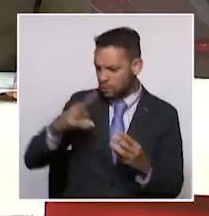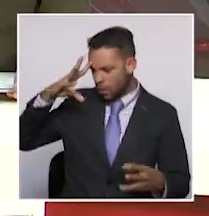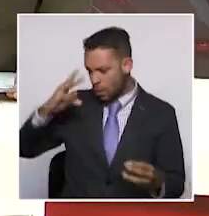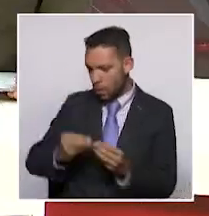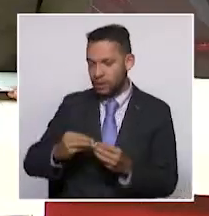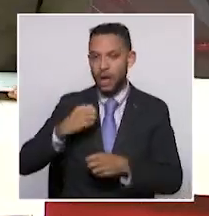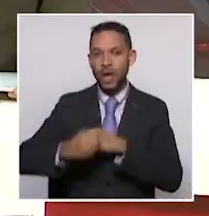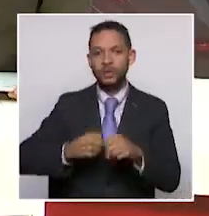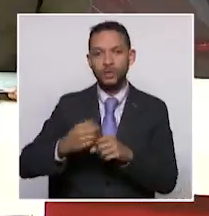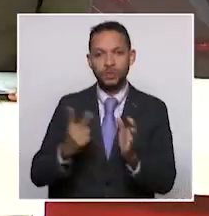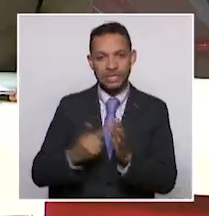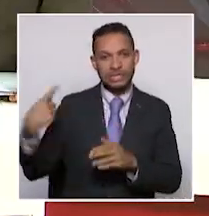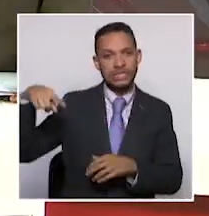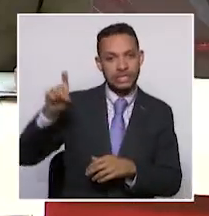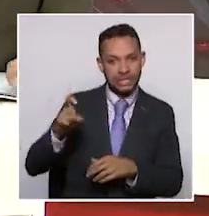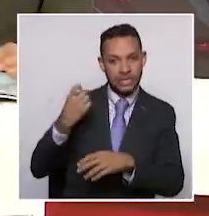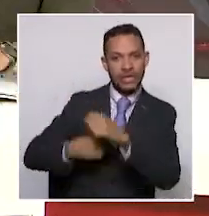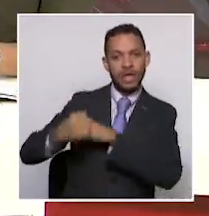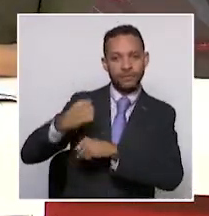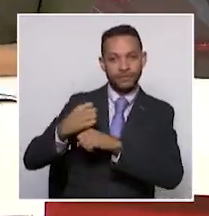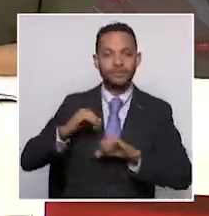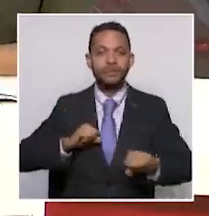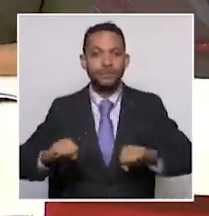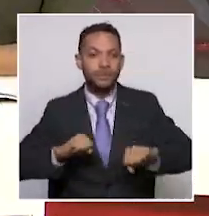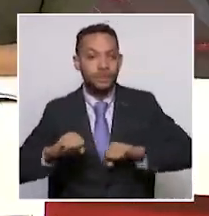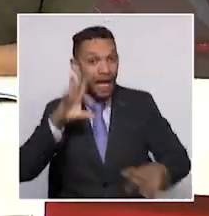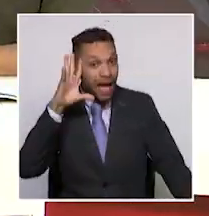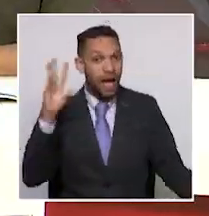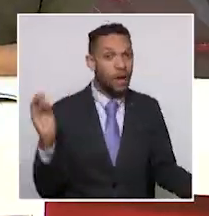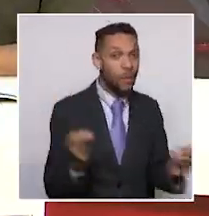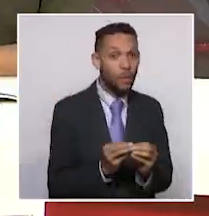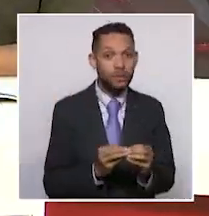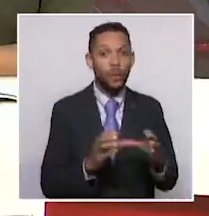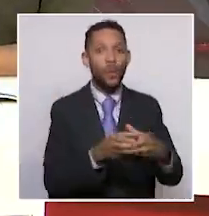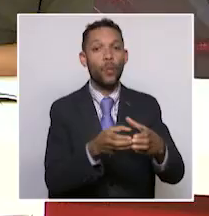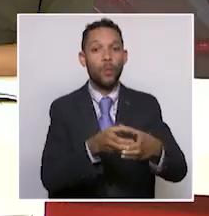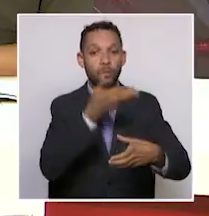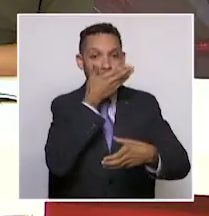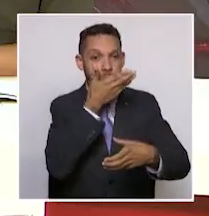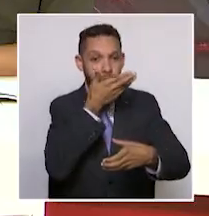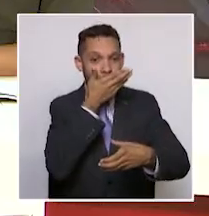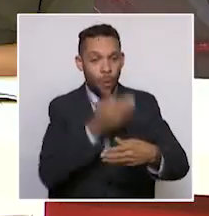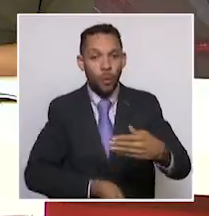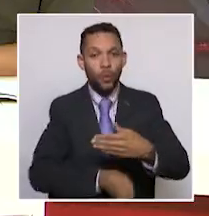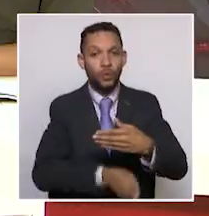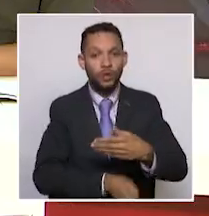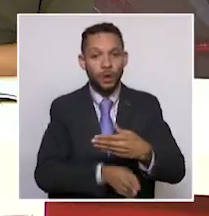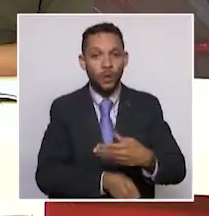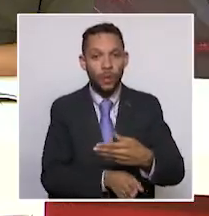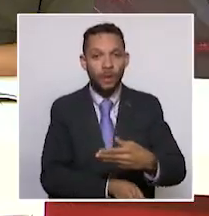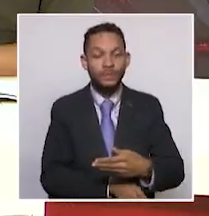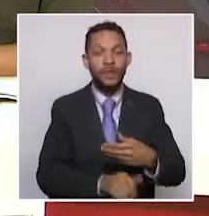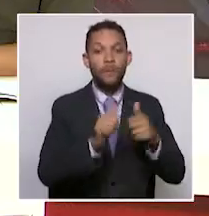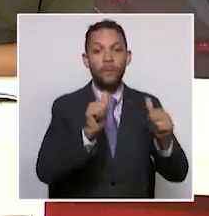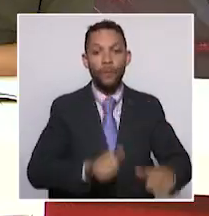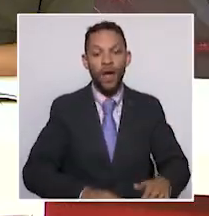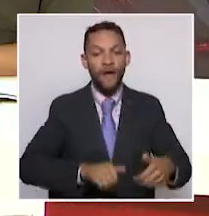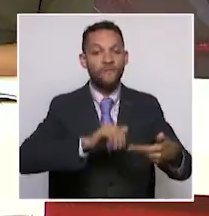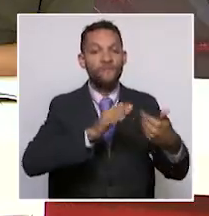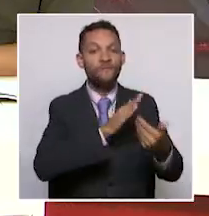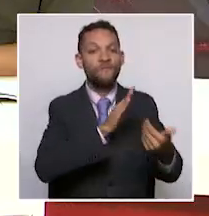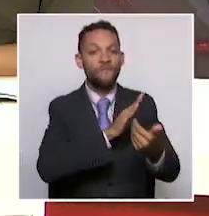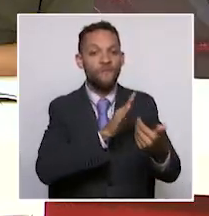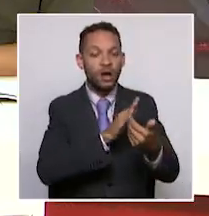año 2016. Así es, Daniela y televidentes, entre los acuerdos está que los indígenas continuarán con la participación de facilitadores para